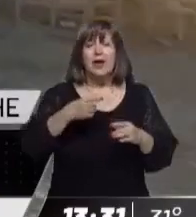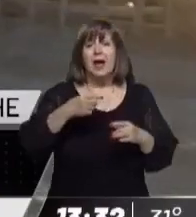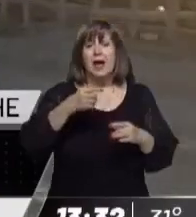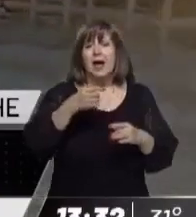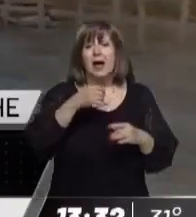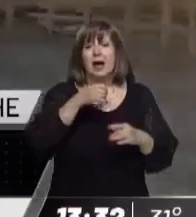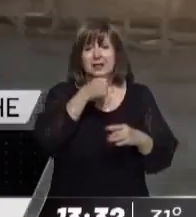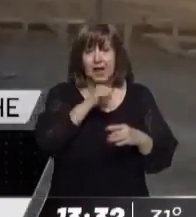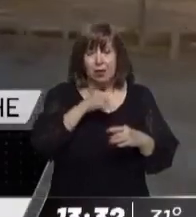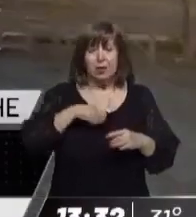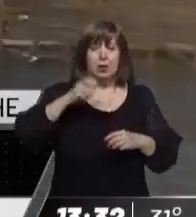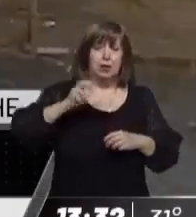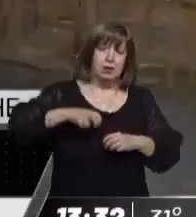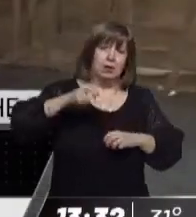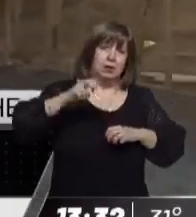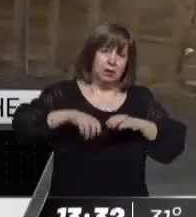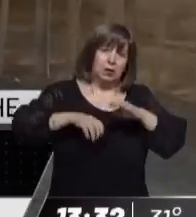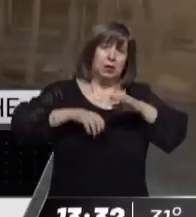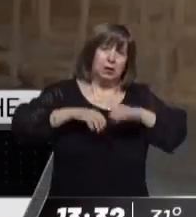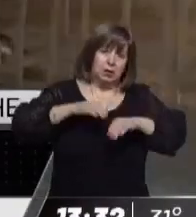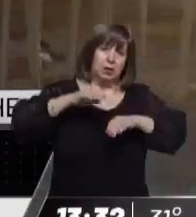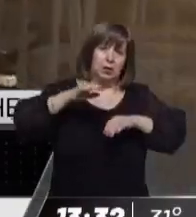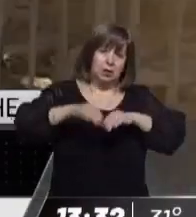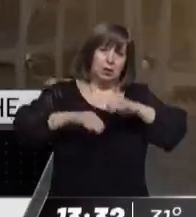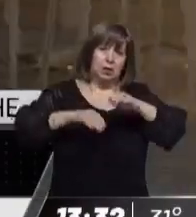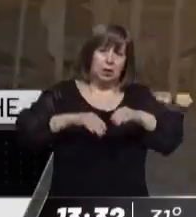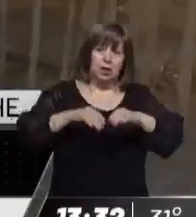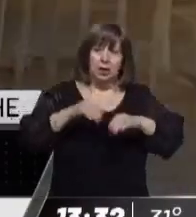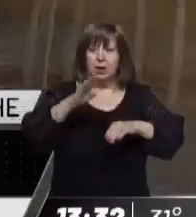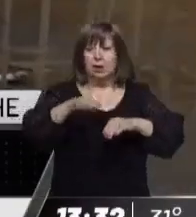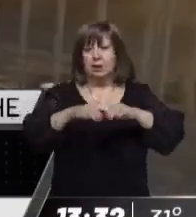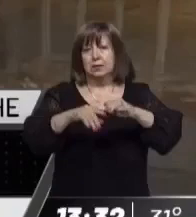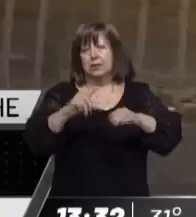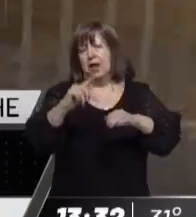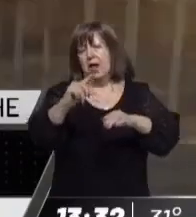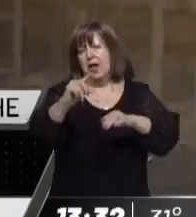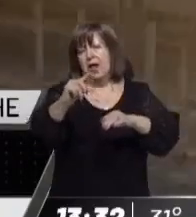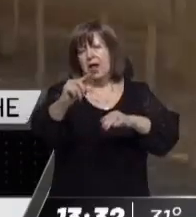mucho para subsistir y tener